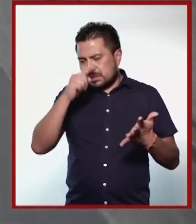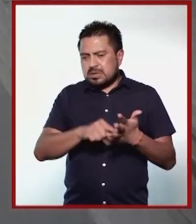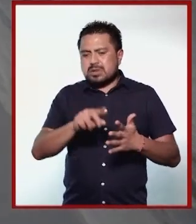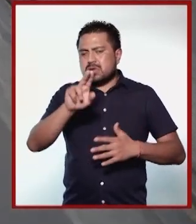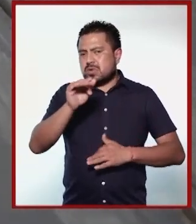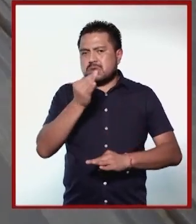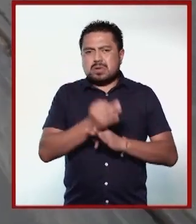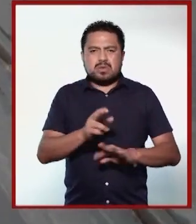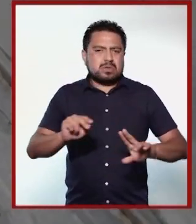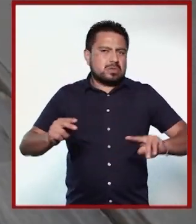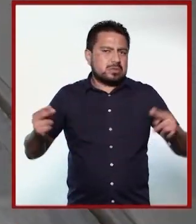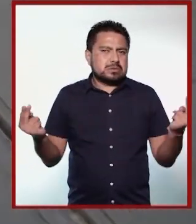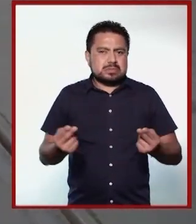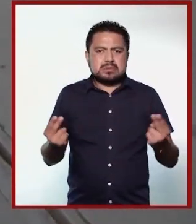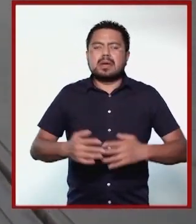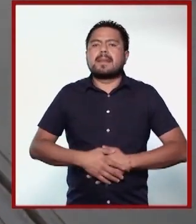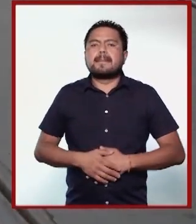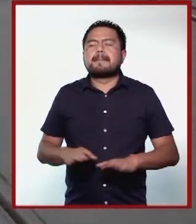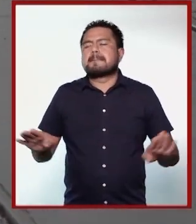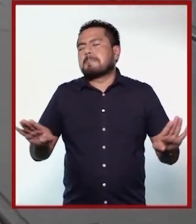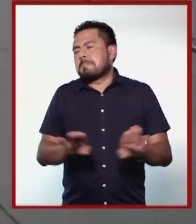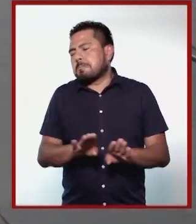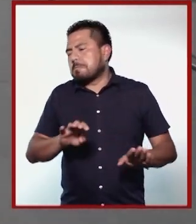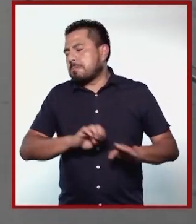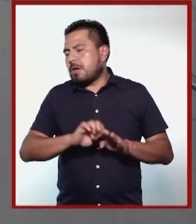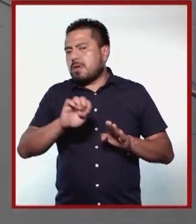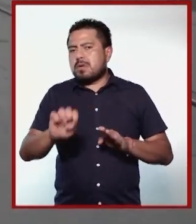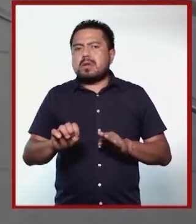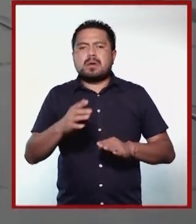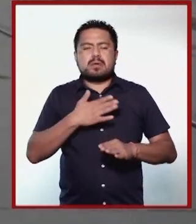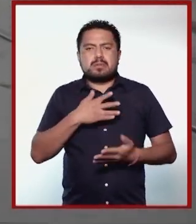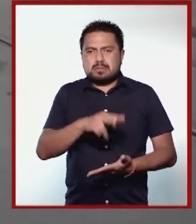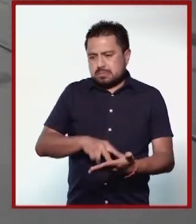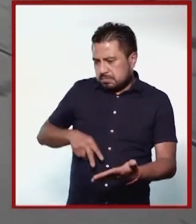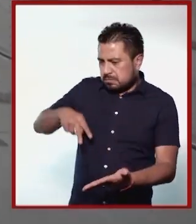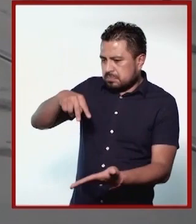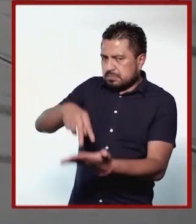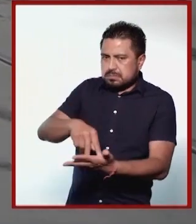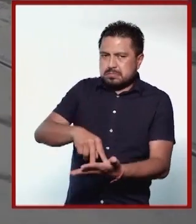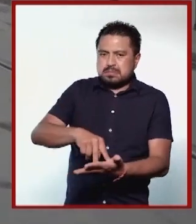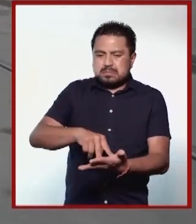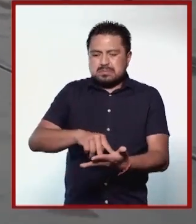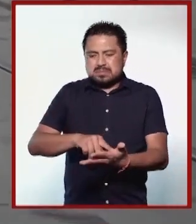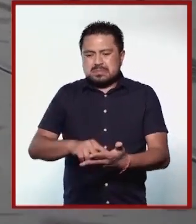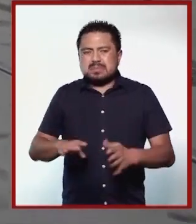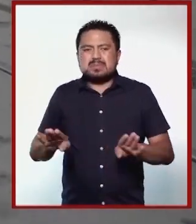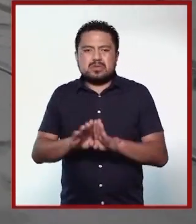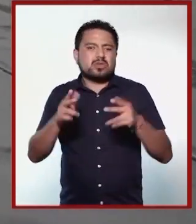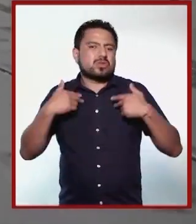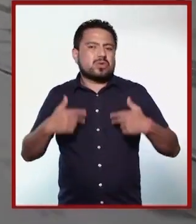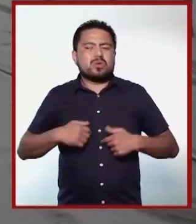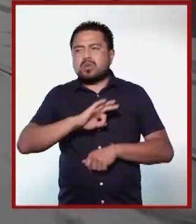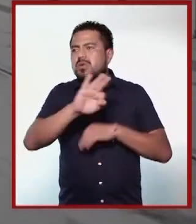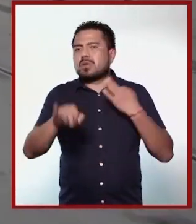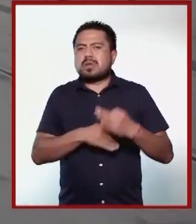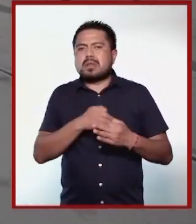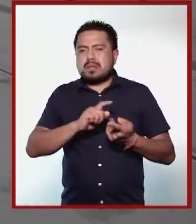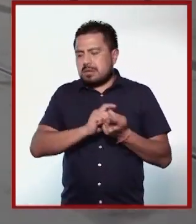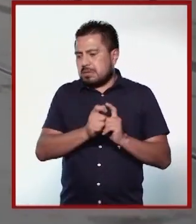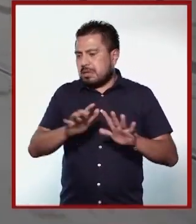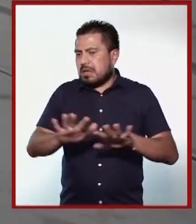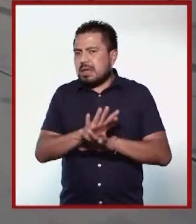no serán necesarias, como por ejemplo nuestra presencia física. Los seres humanos nos hemos